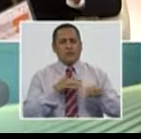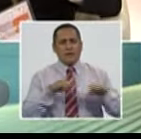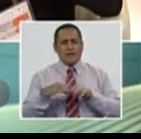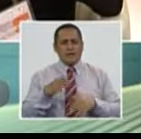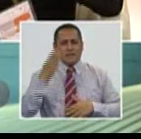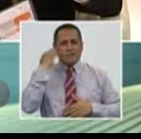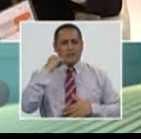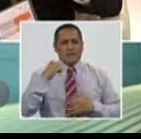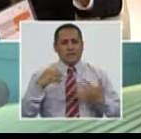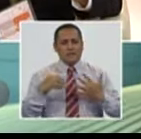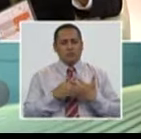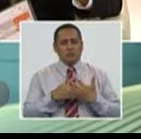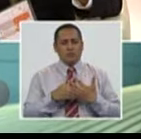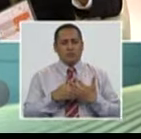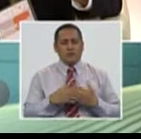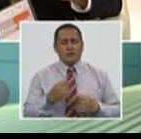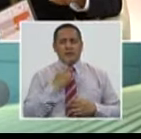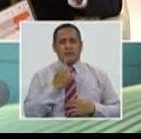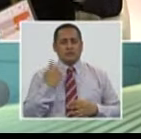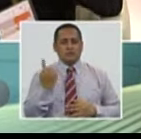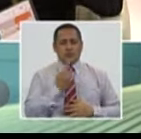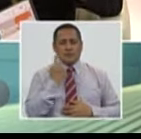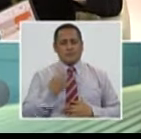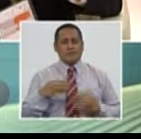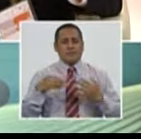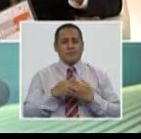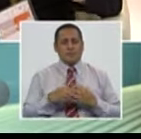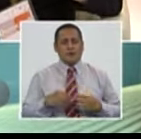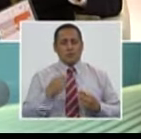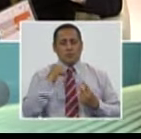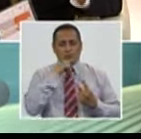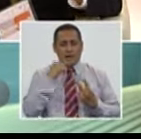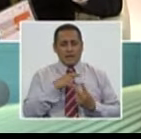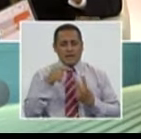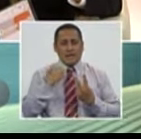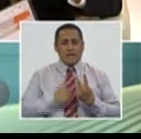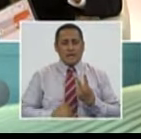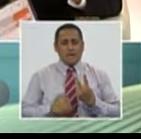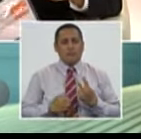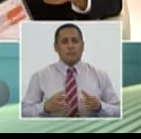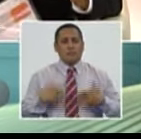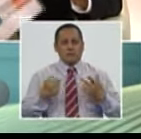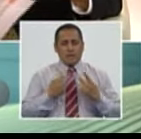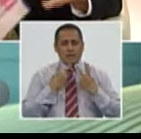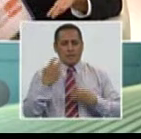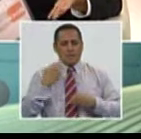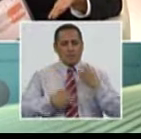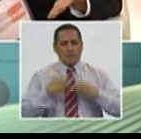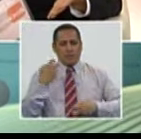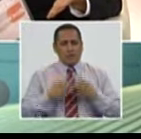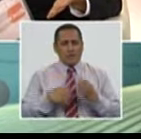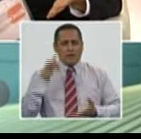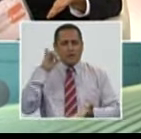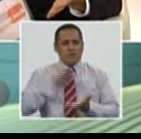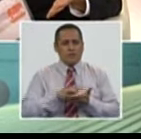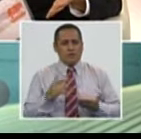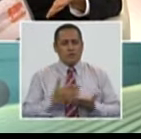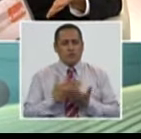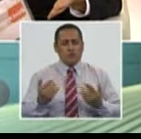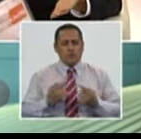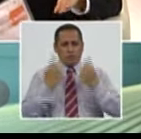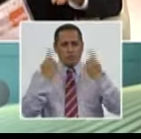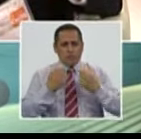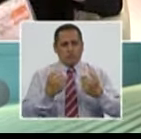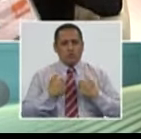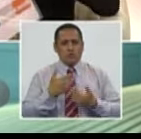al no estar viajando el esposo y solamente está viajando la esposa y la hija pues puede haber problemas en el aeropuerto en